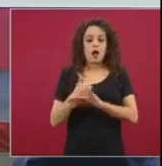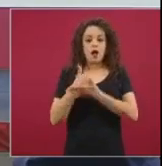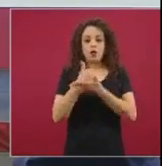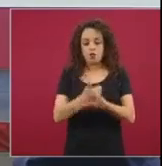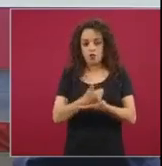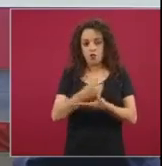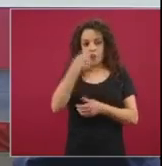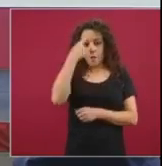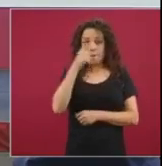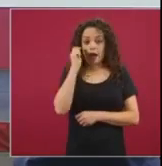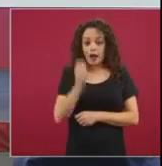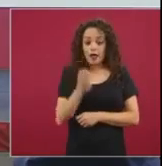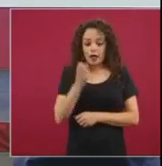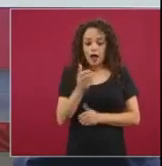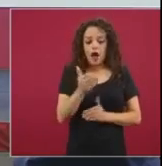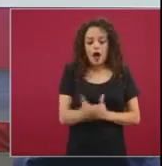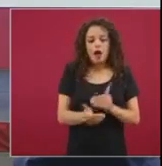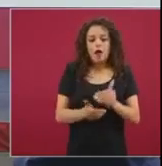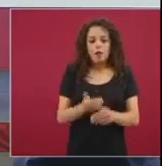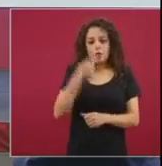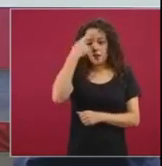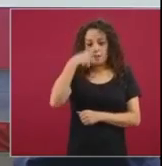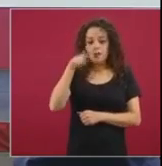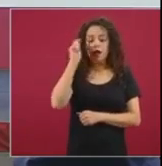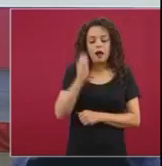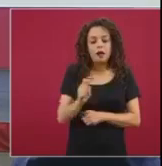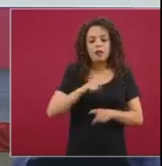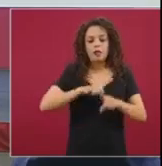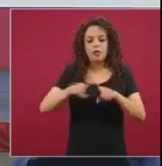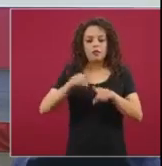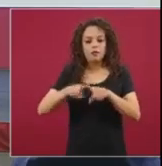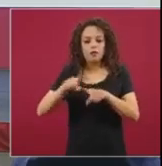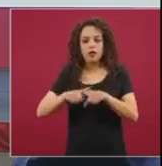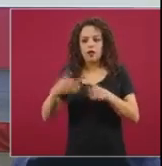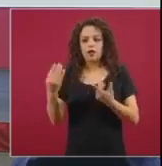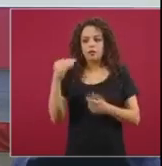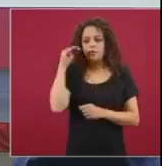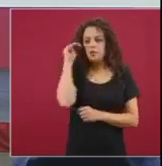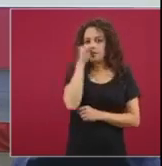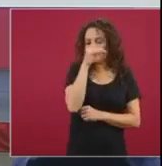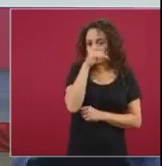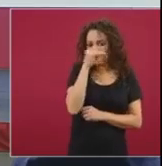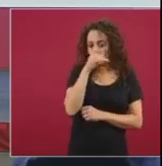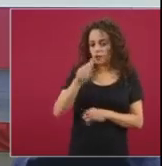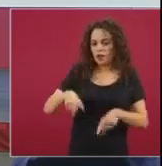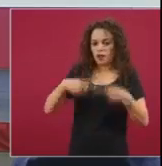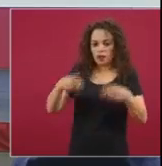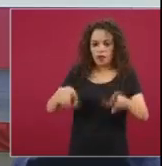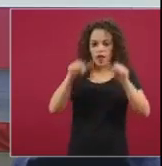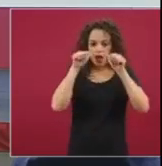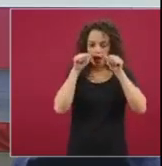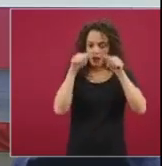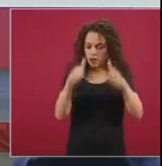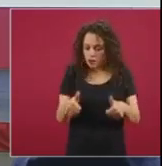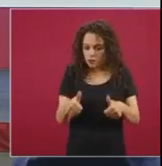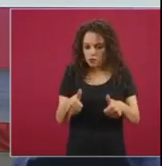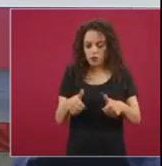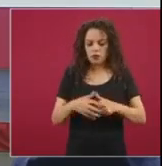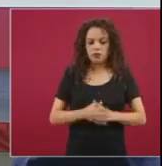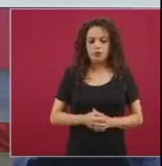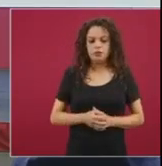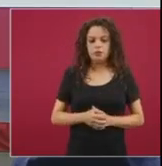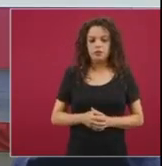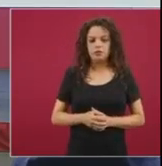avances como tal, en que sean gratuitos, en que se otorguen todos los niveles de atención, en que